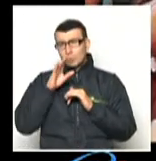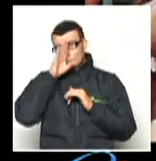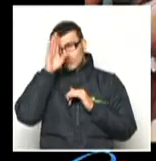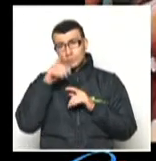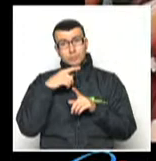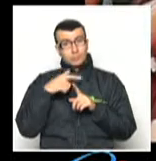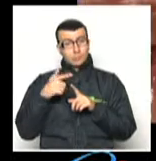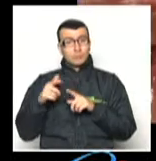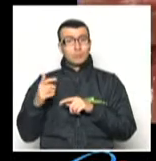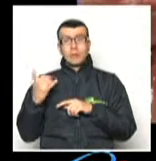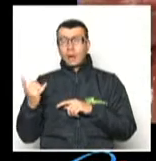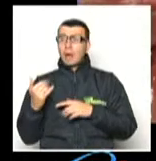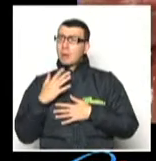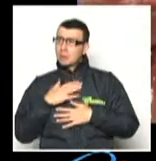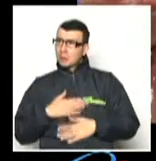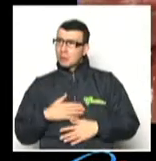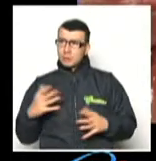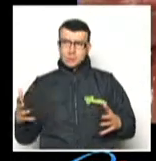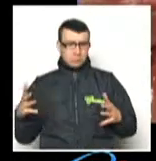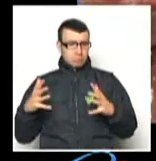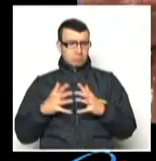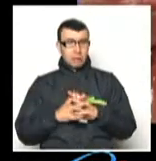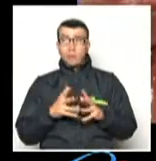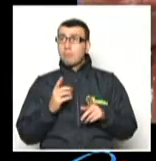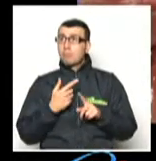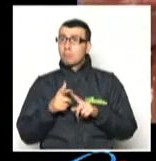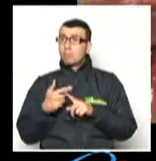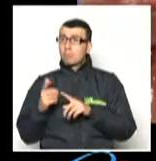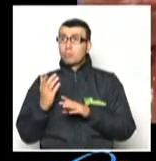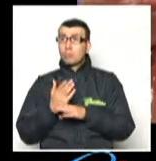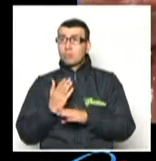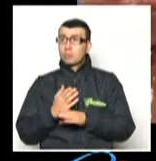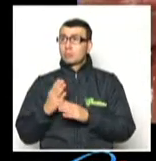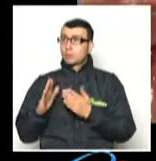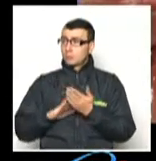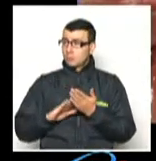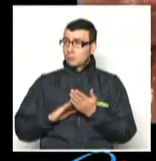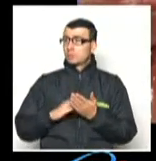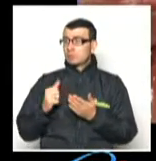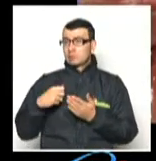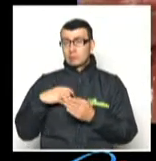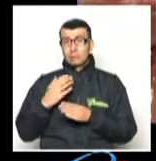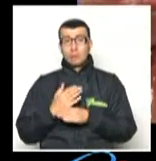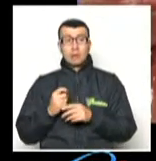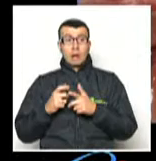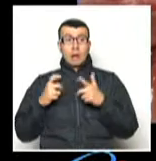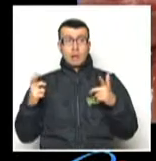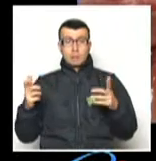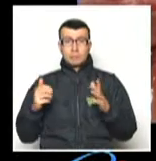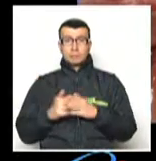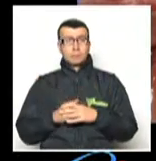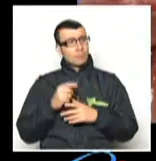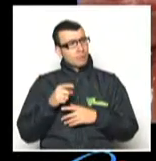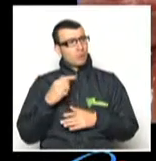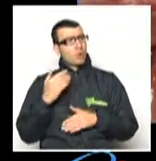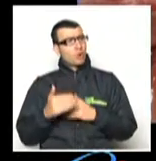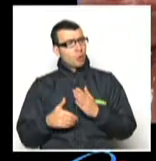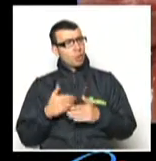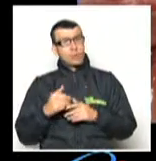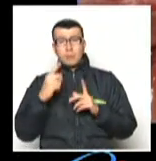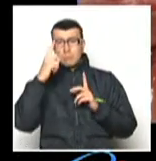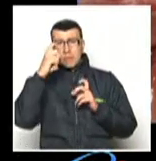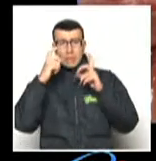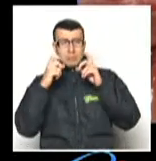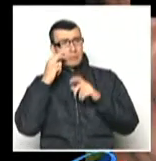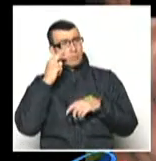cirujanos maxilofaciales, mejoramos los problemas de todas estas personas que tienen estos problemas pues como tan grandes. Bueno, vamos a seguir rodando estas imágenes, porque muchos dirán,